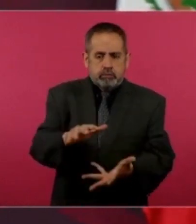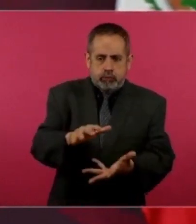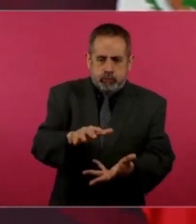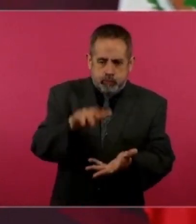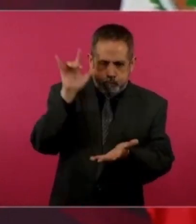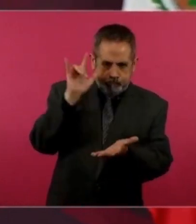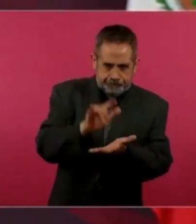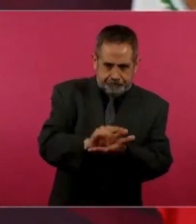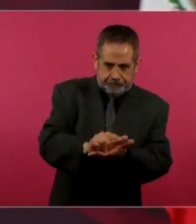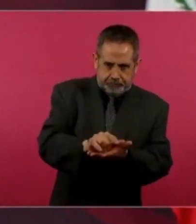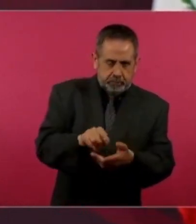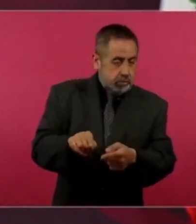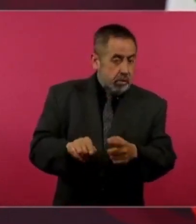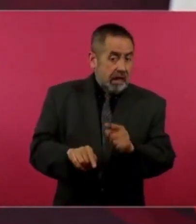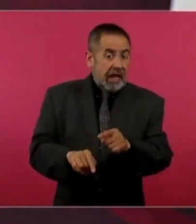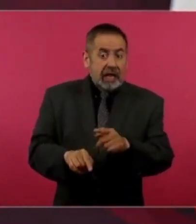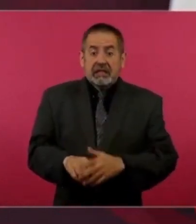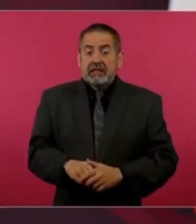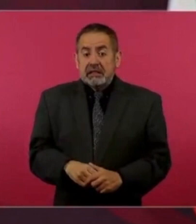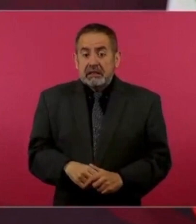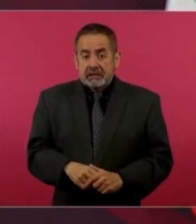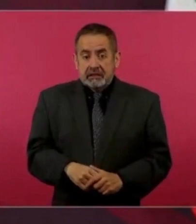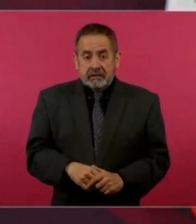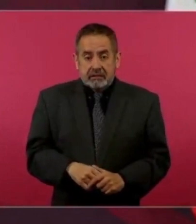cuando hay